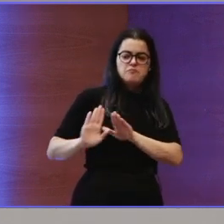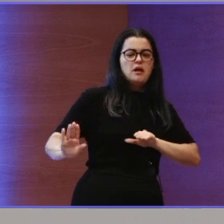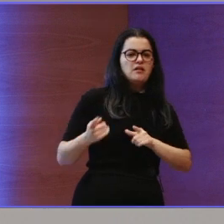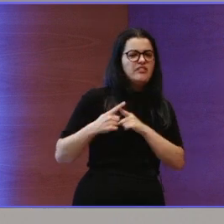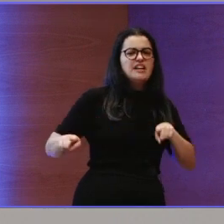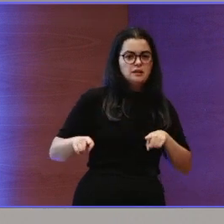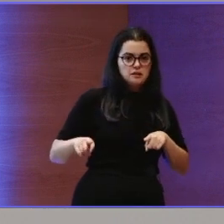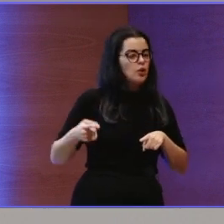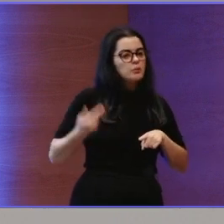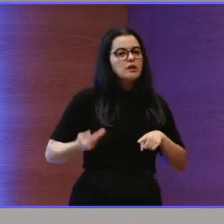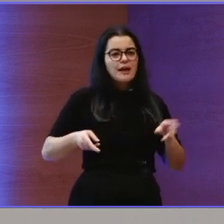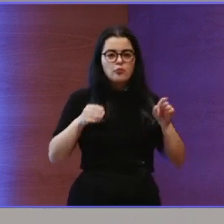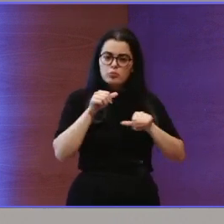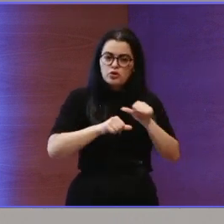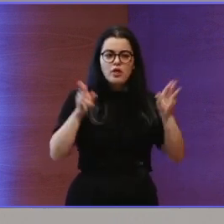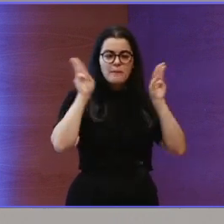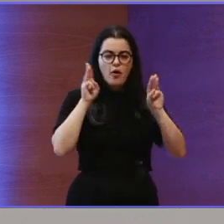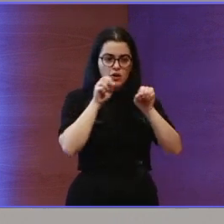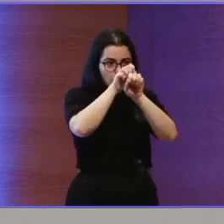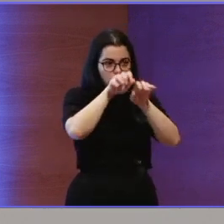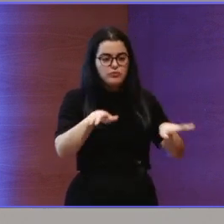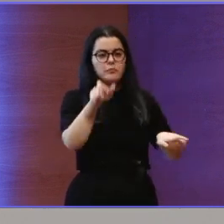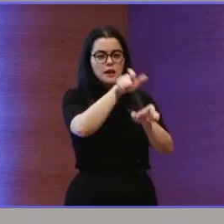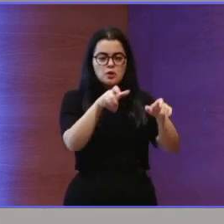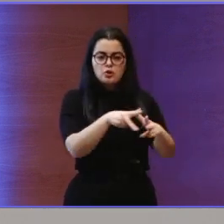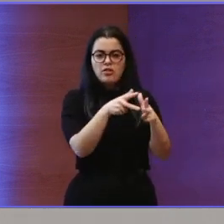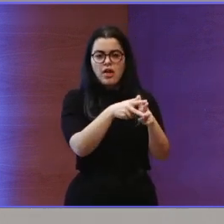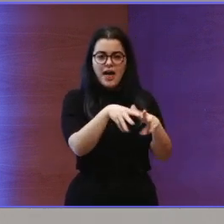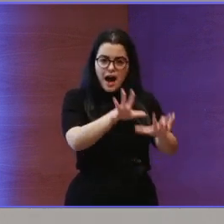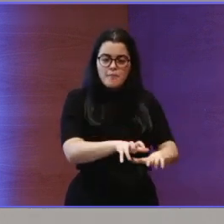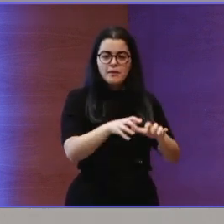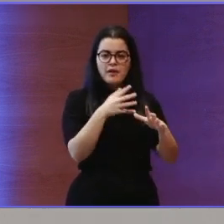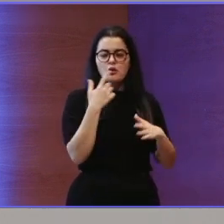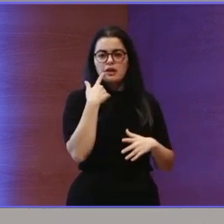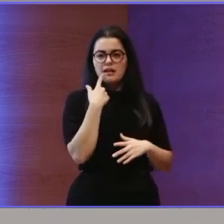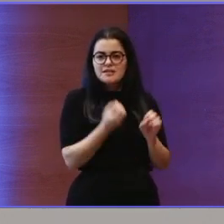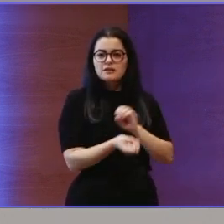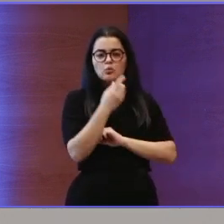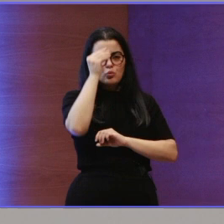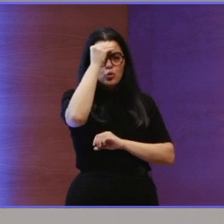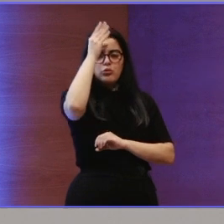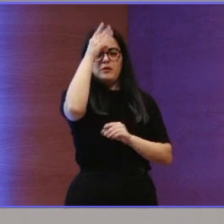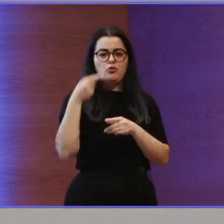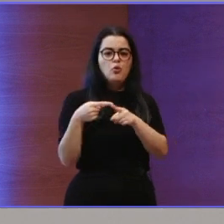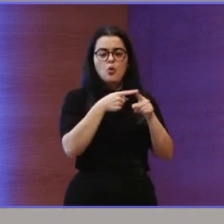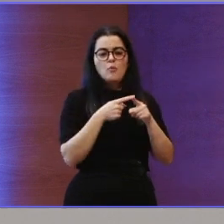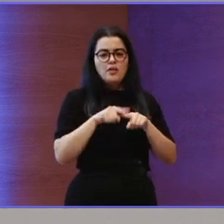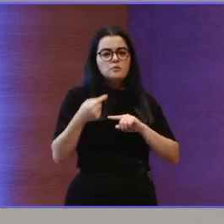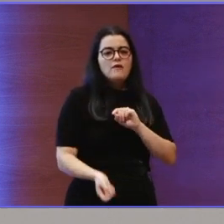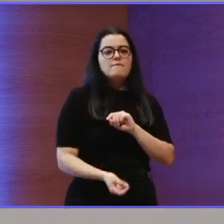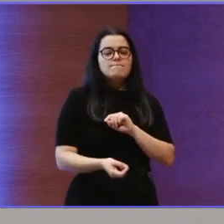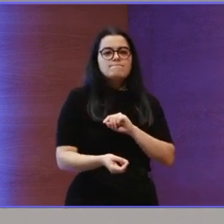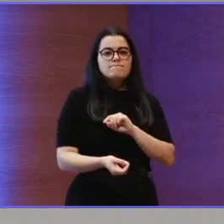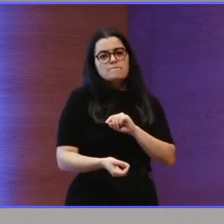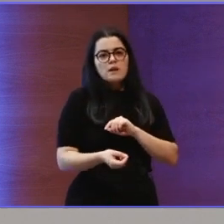menos sensible que puede generar un humus un conocimiento que puede facilitar estas